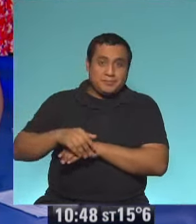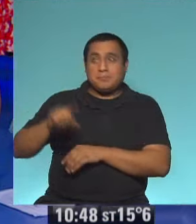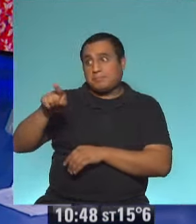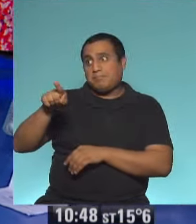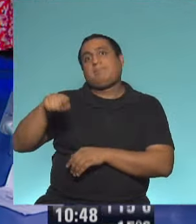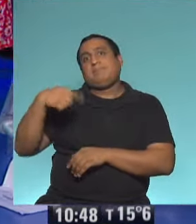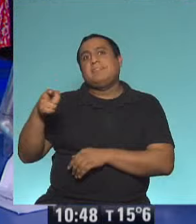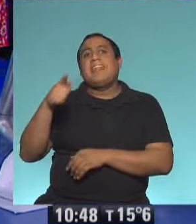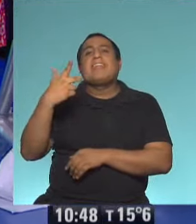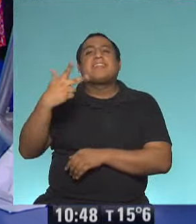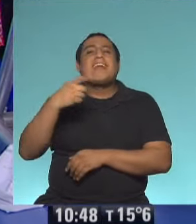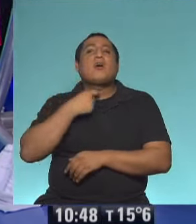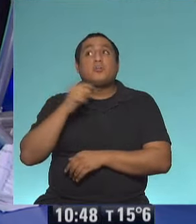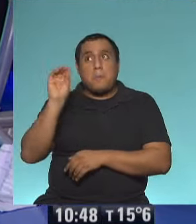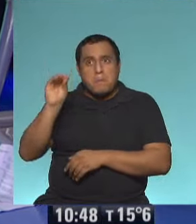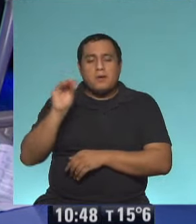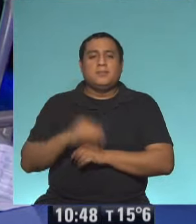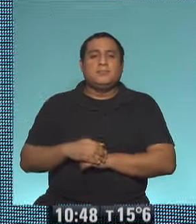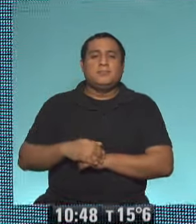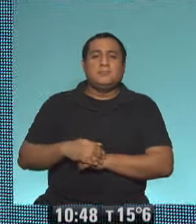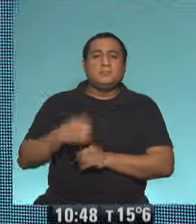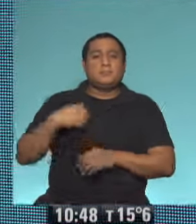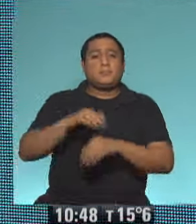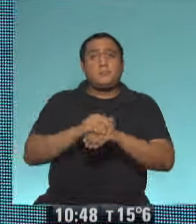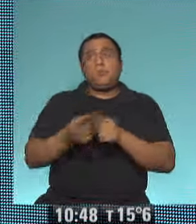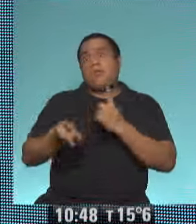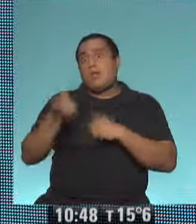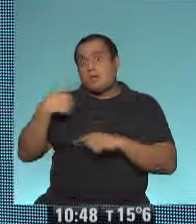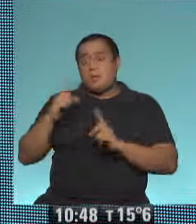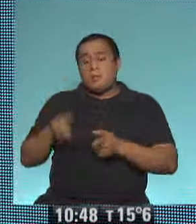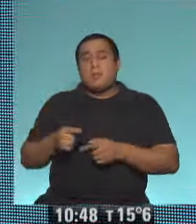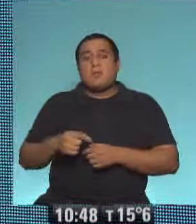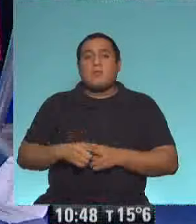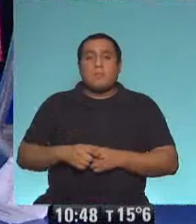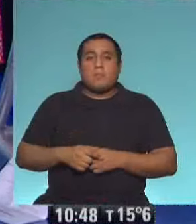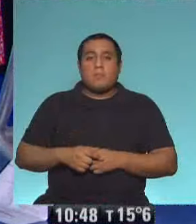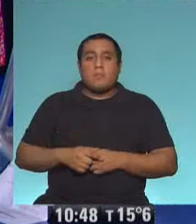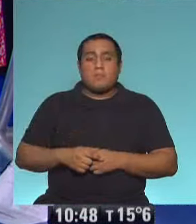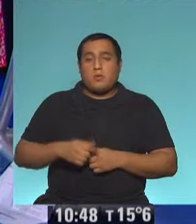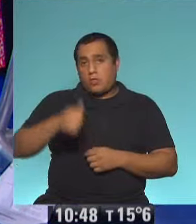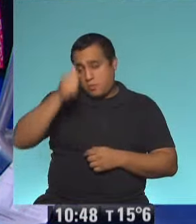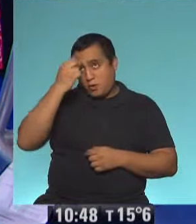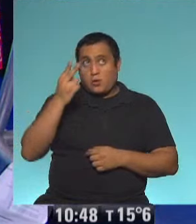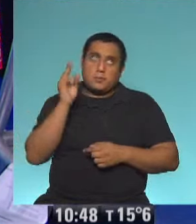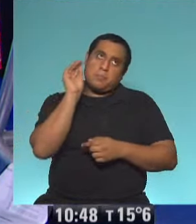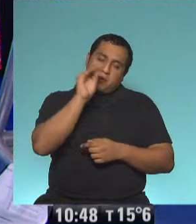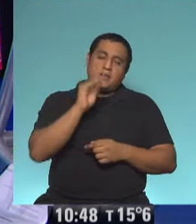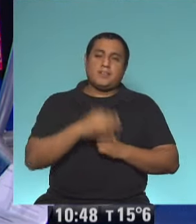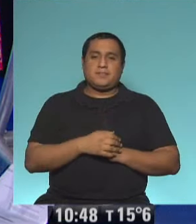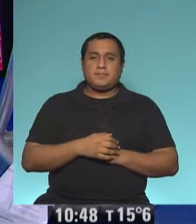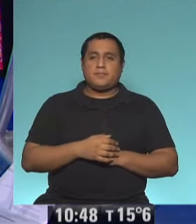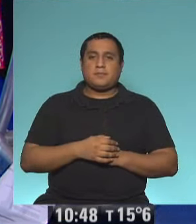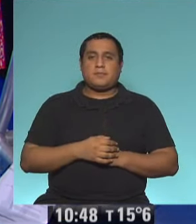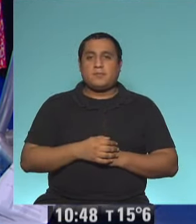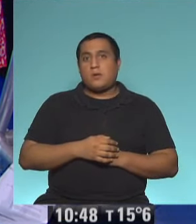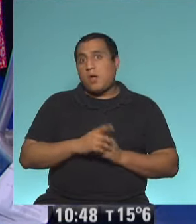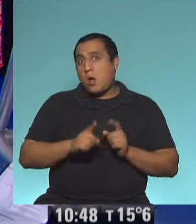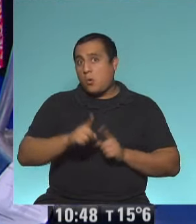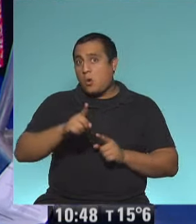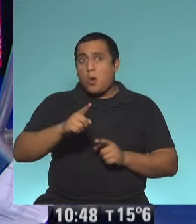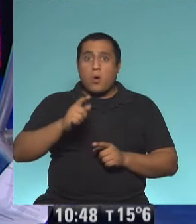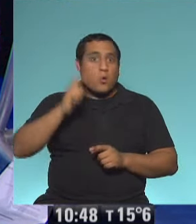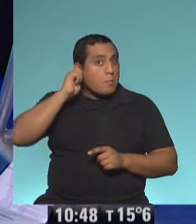en el 3 de agosto. Y también un amigo que cumplió ayer. Ayer, ahí, muy bien. El domingo 2. El domingo 2. Los chicos que cumplen años